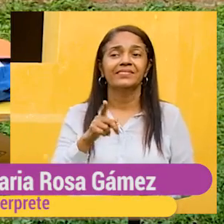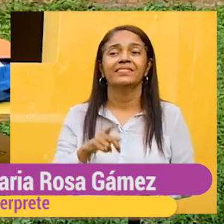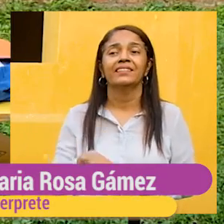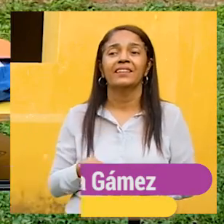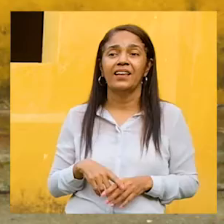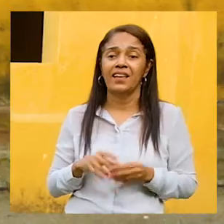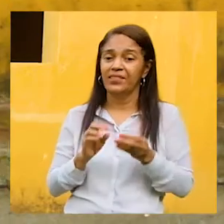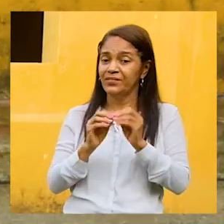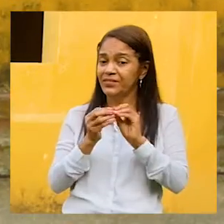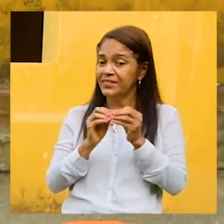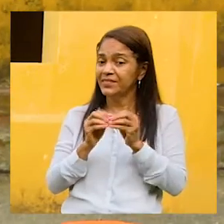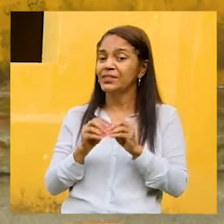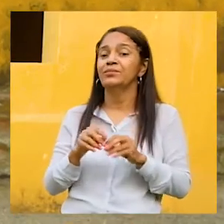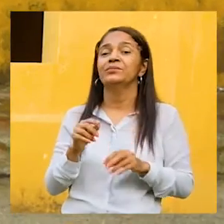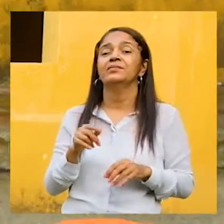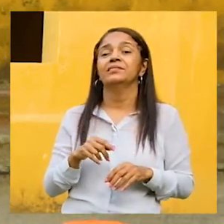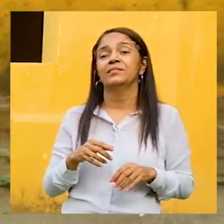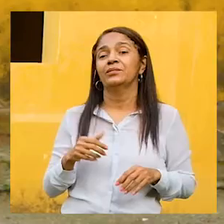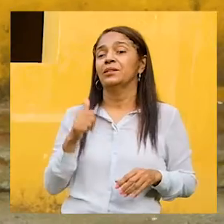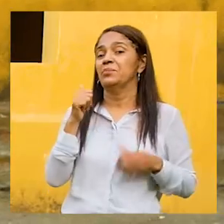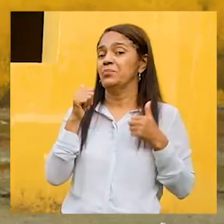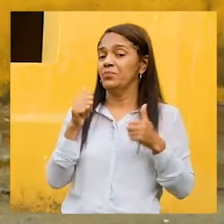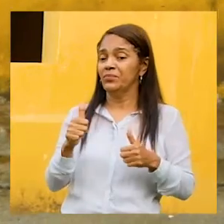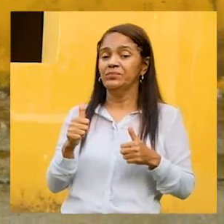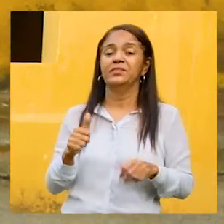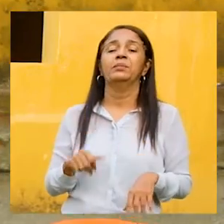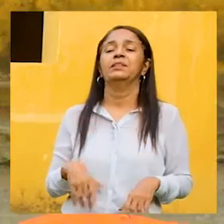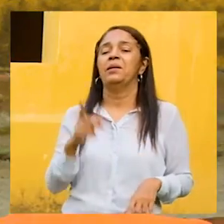aquí, son frutas que también te hacen muy bien